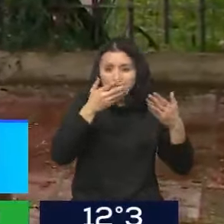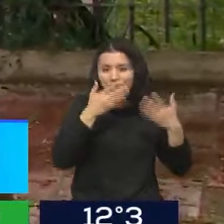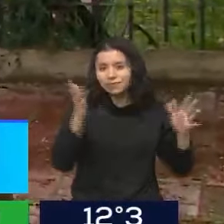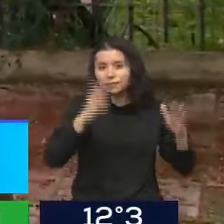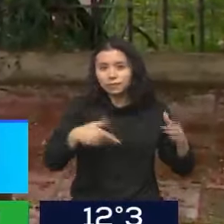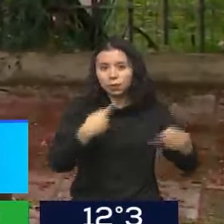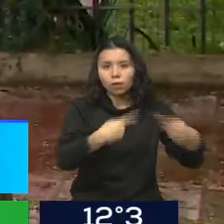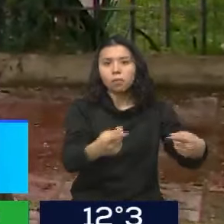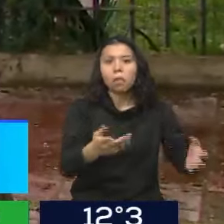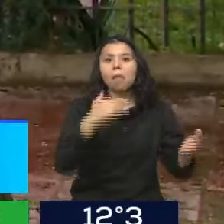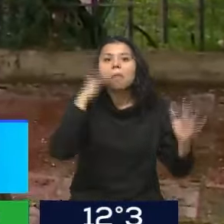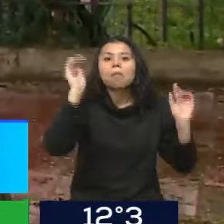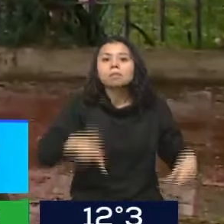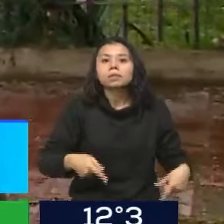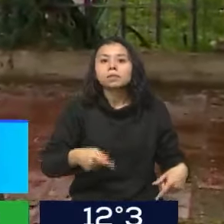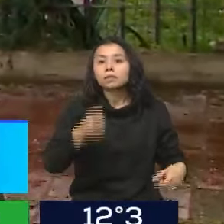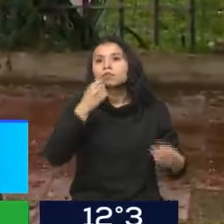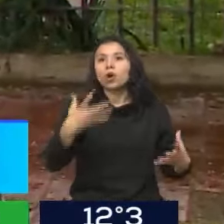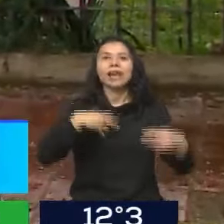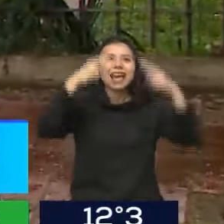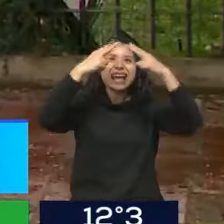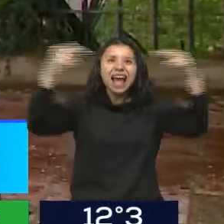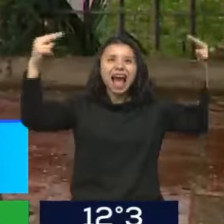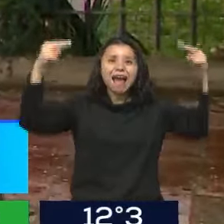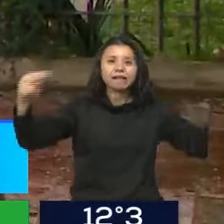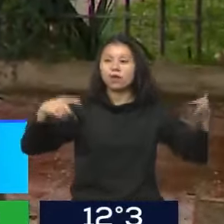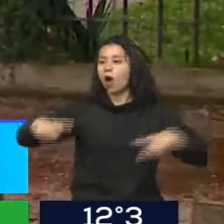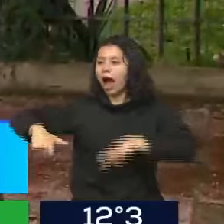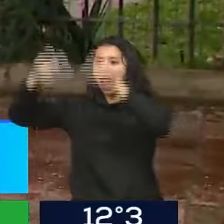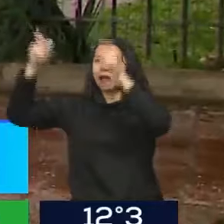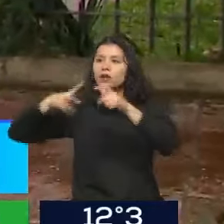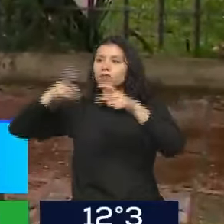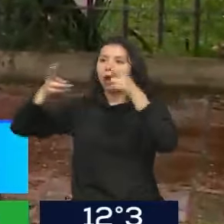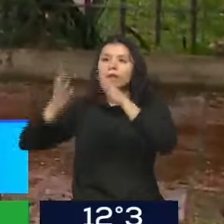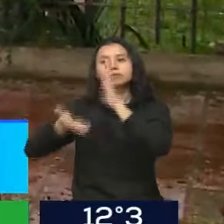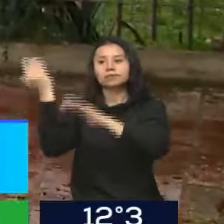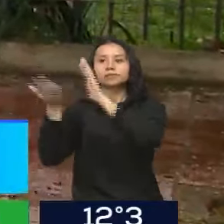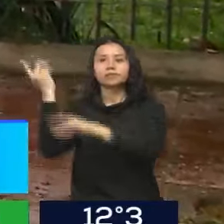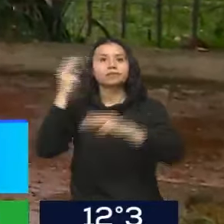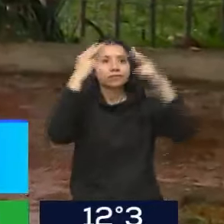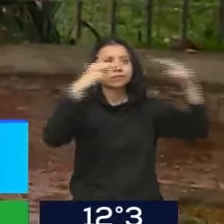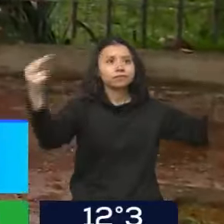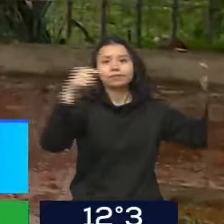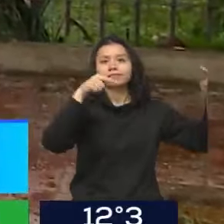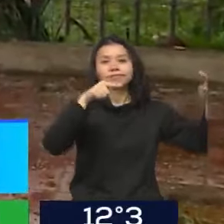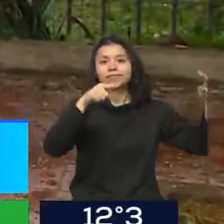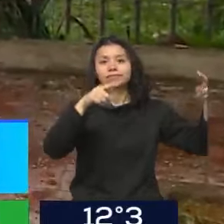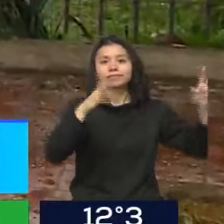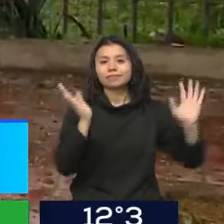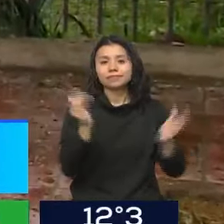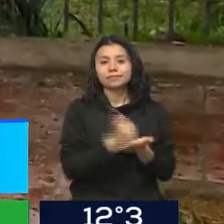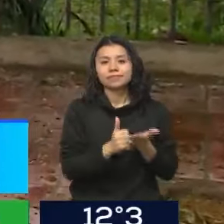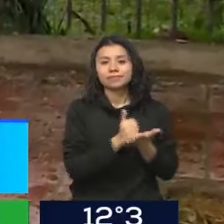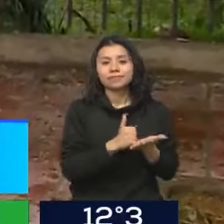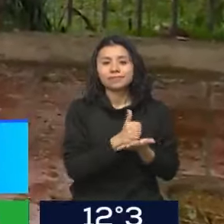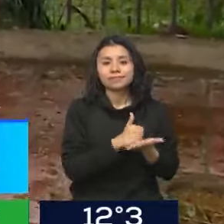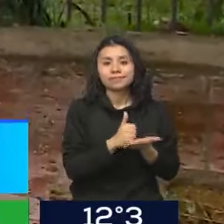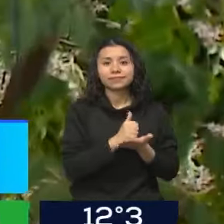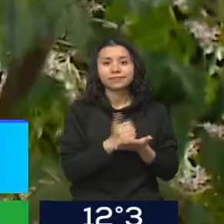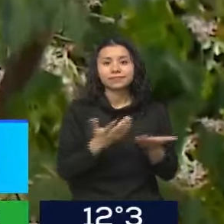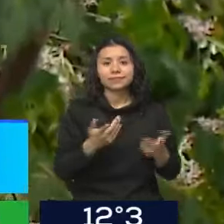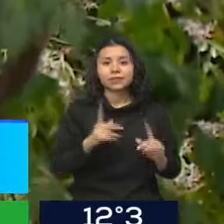todos los cables, los árboles que los corten, no van a poder dar la luz. Hay probabilidad de que corten